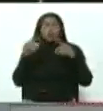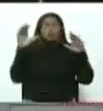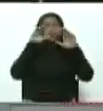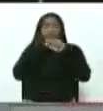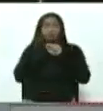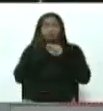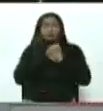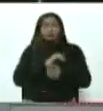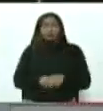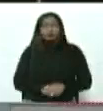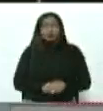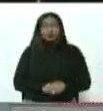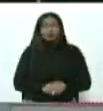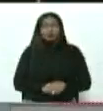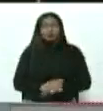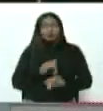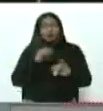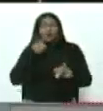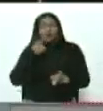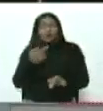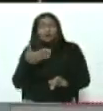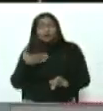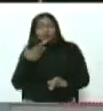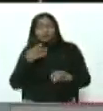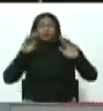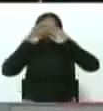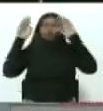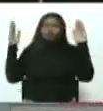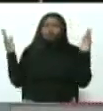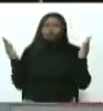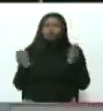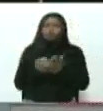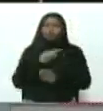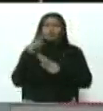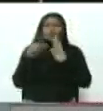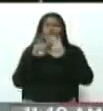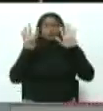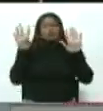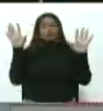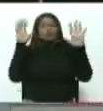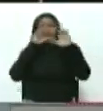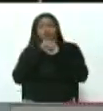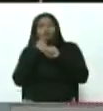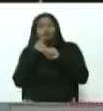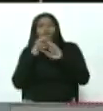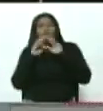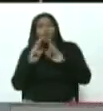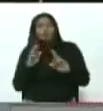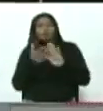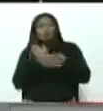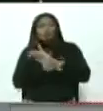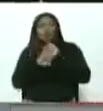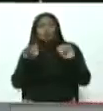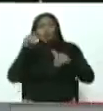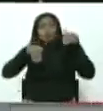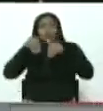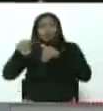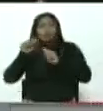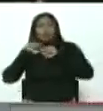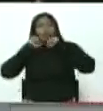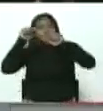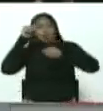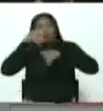noche podrá decirle al mundo entero a las 9 de la noche cuando se den los resultados, yo voté por el que ganó